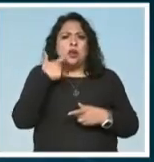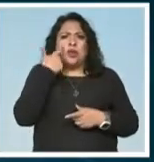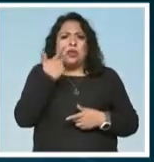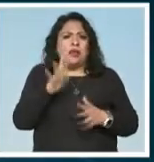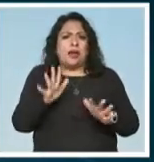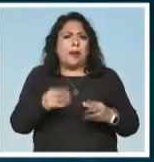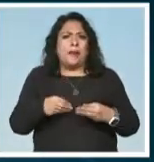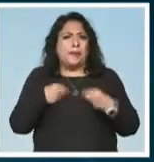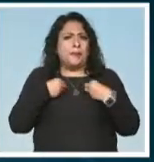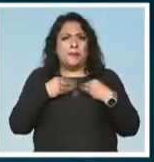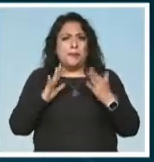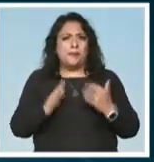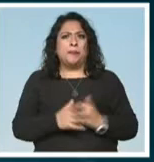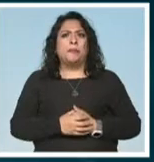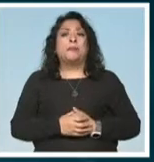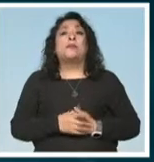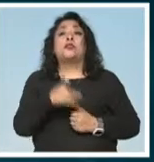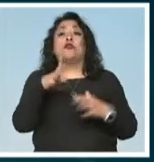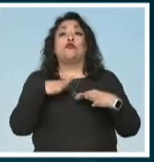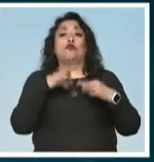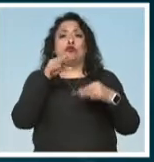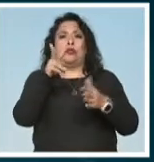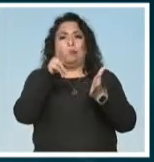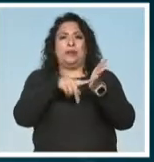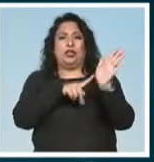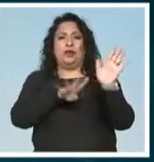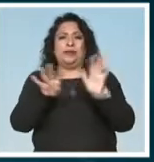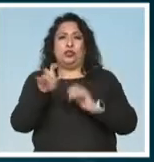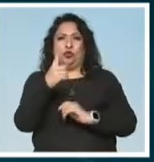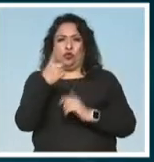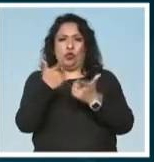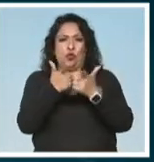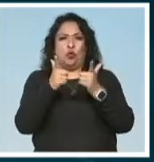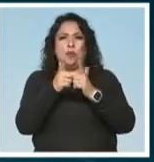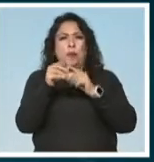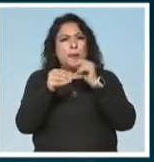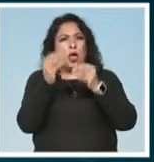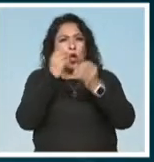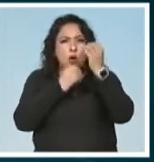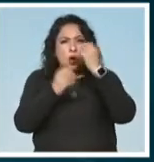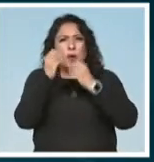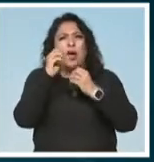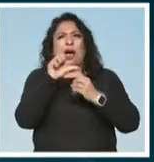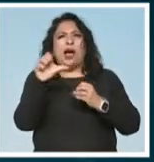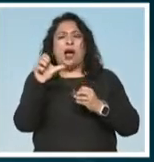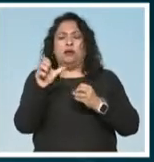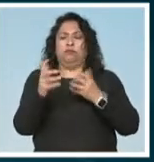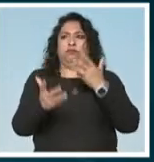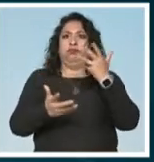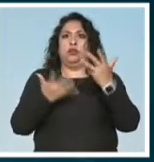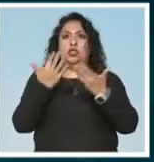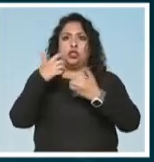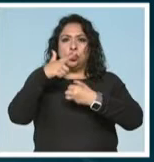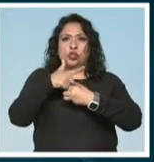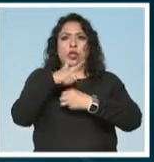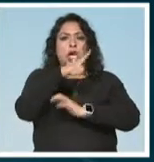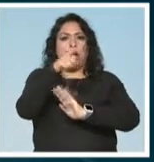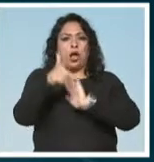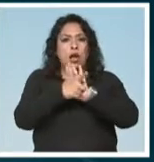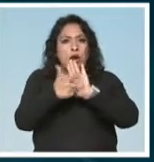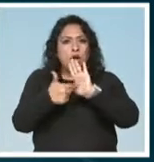Familienmitglieder. Fundada en 1901, la compañía ofrece este montaje en medio de una polémica social y